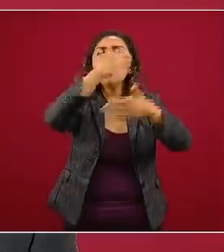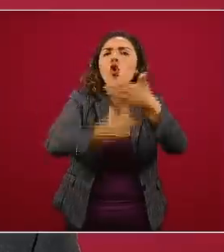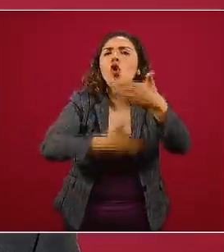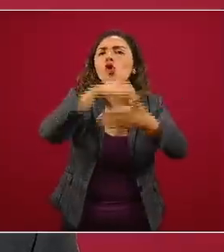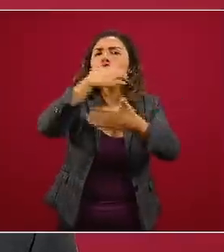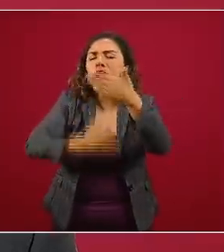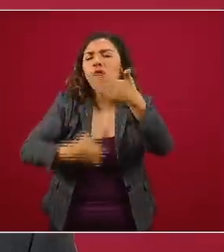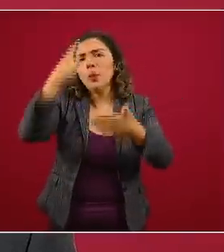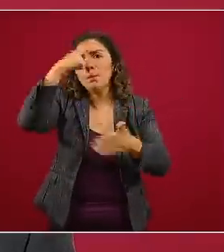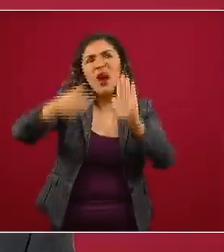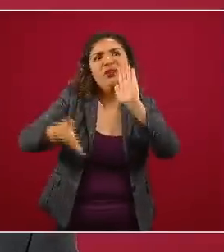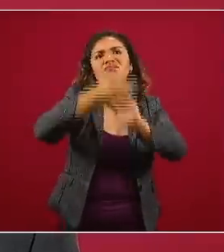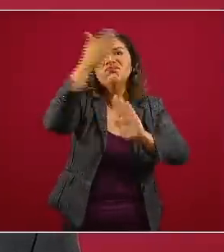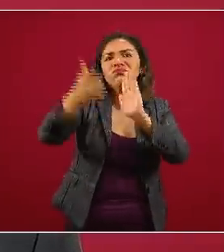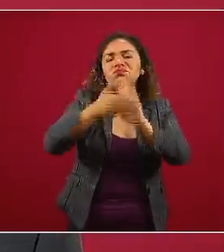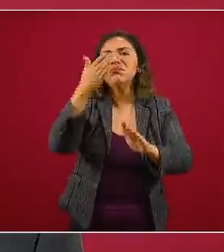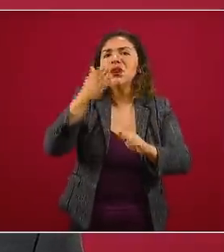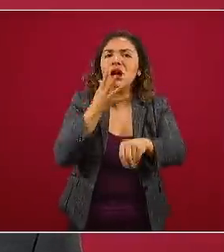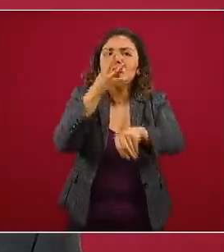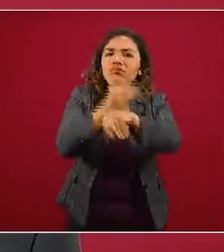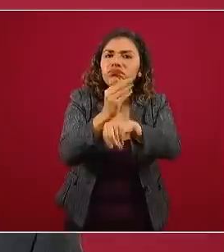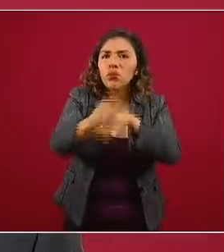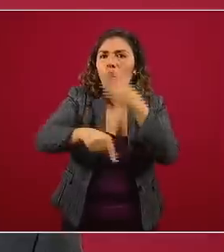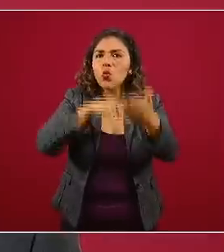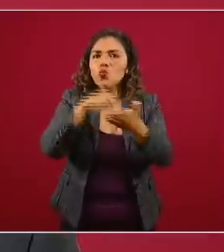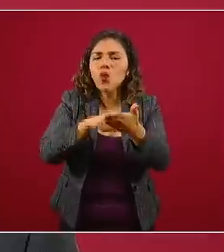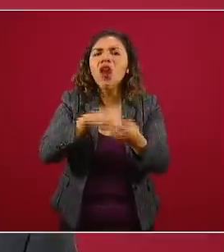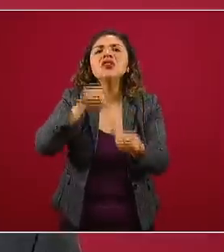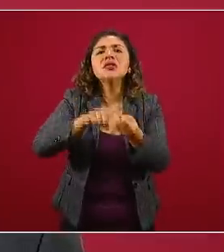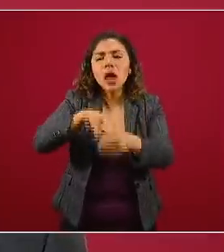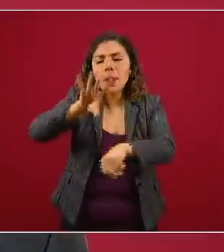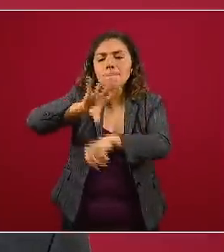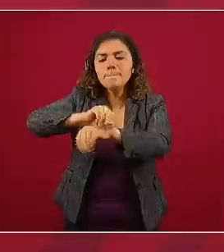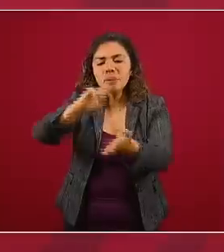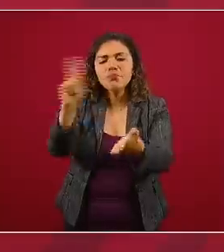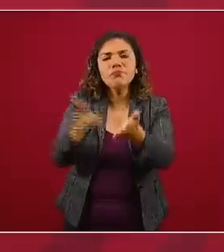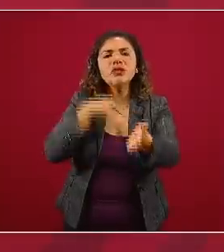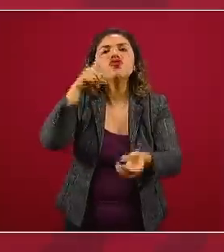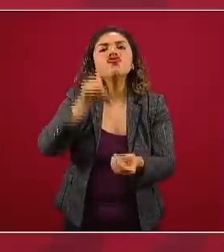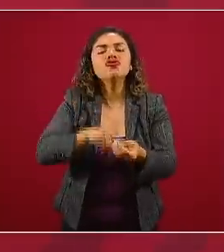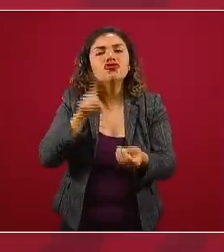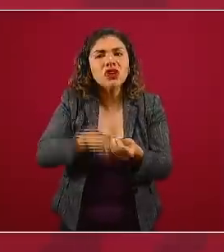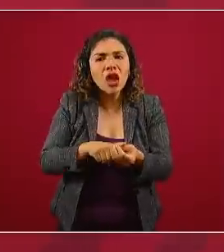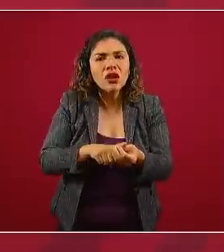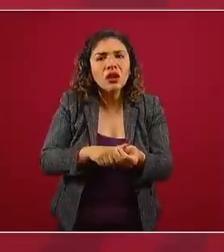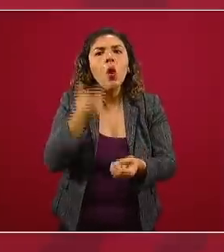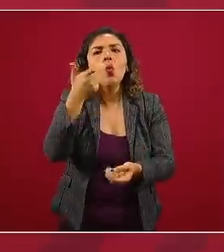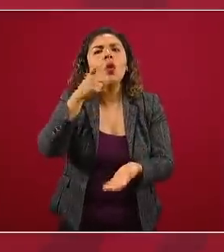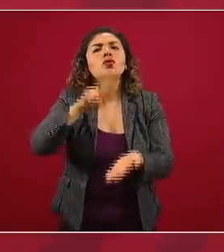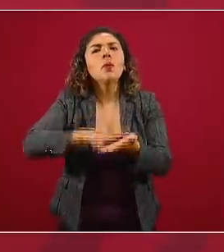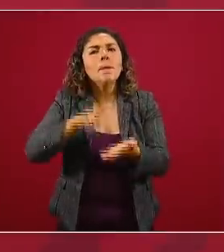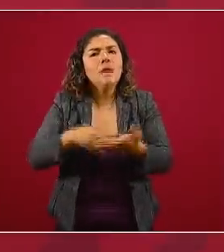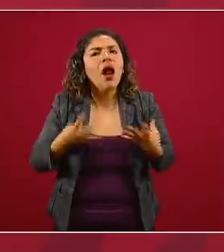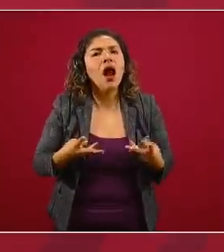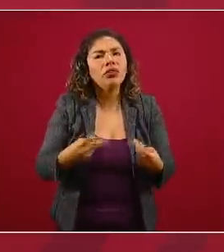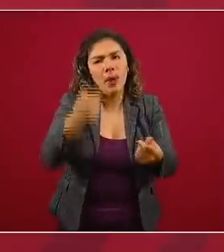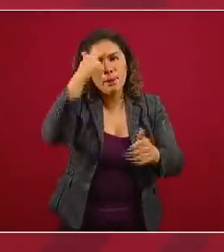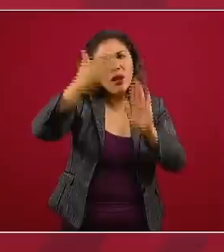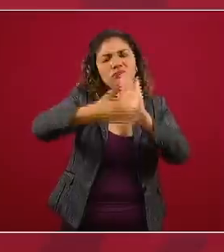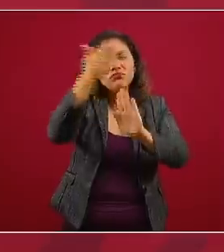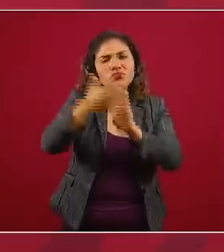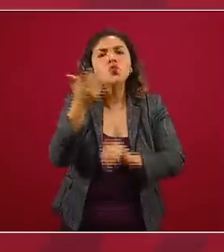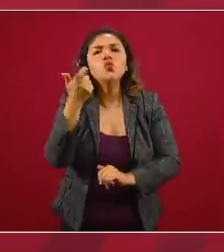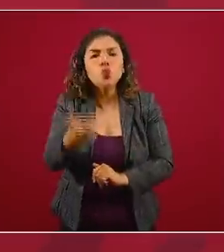sobre la quien autorizó los permisos de construcción cuánto costó la las remodelaciones